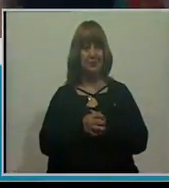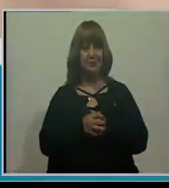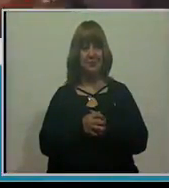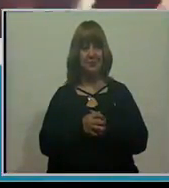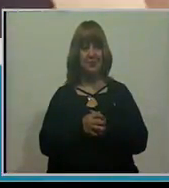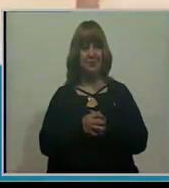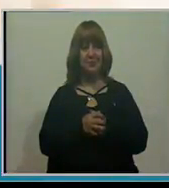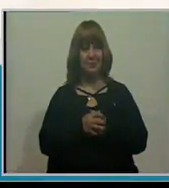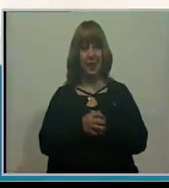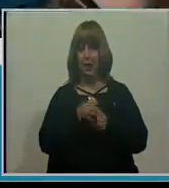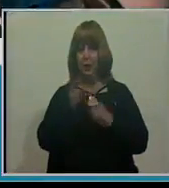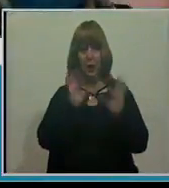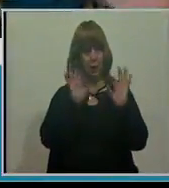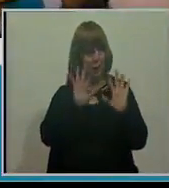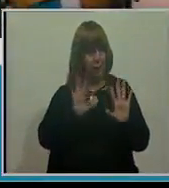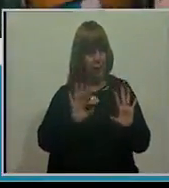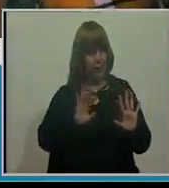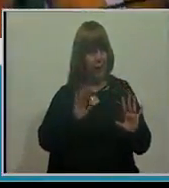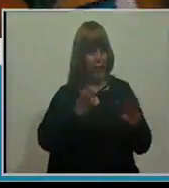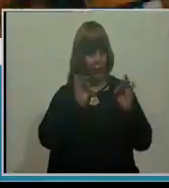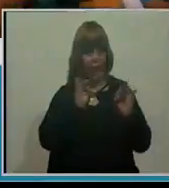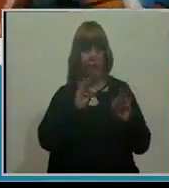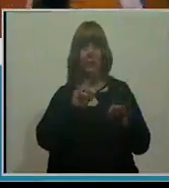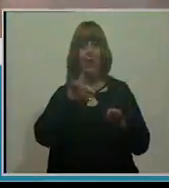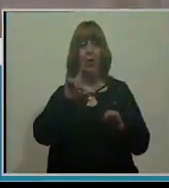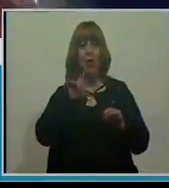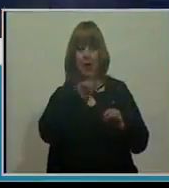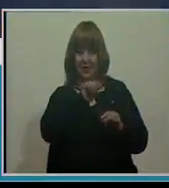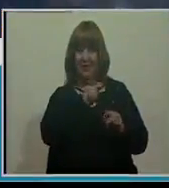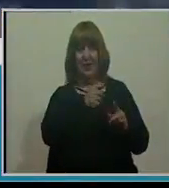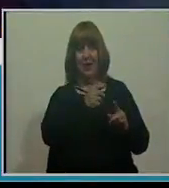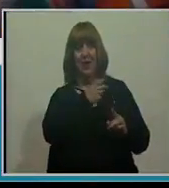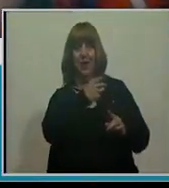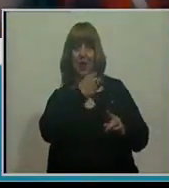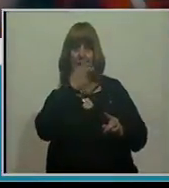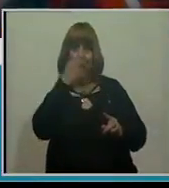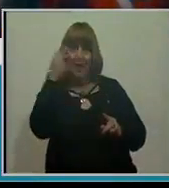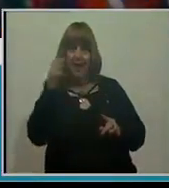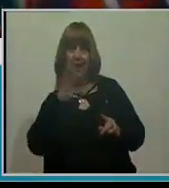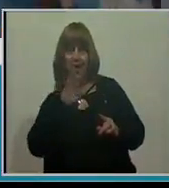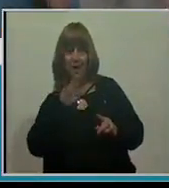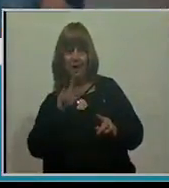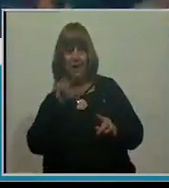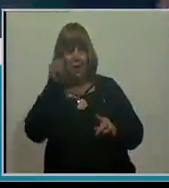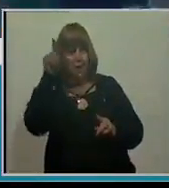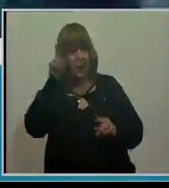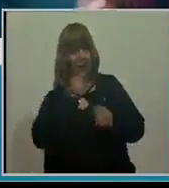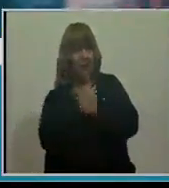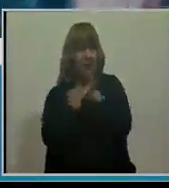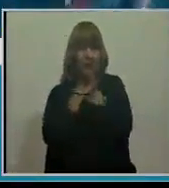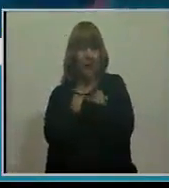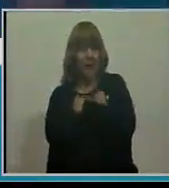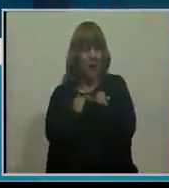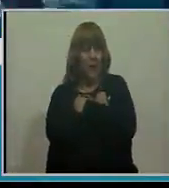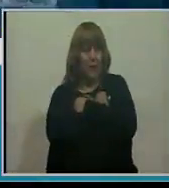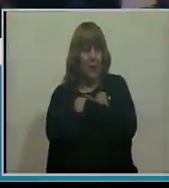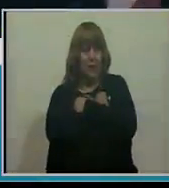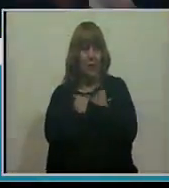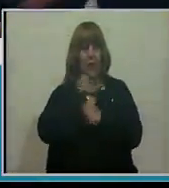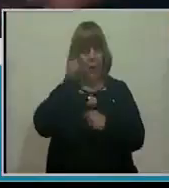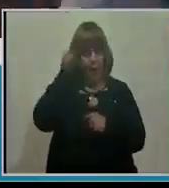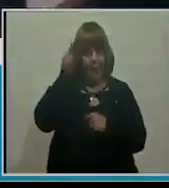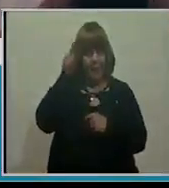Lista para desembarcar en Rusia, se va a Rusia. Sí, porque además es muy querida ya. Exactamente, muy es una novela en